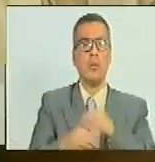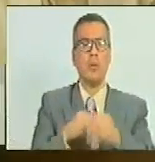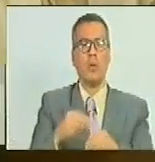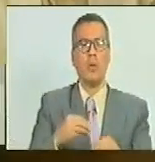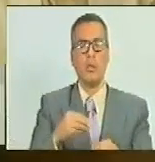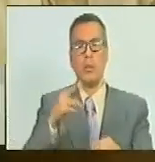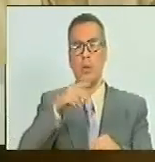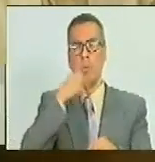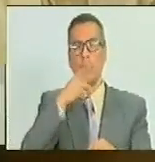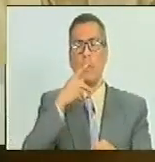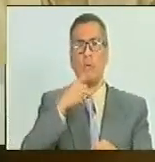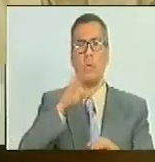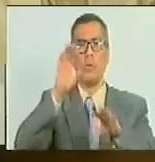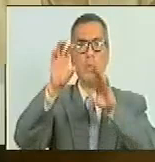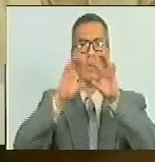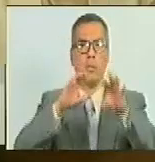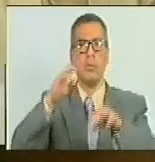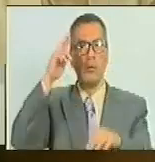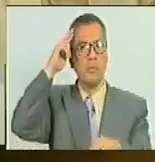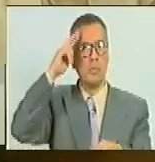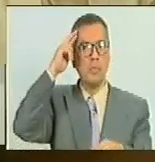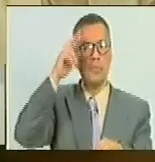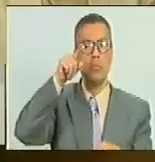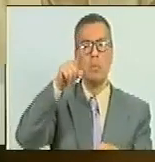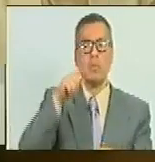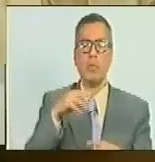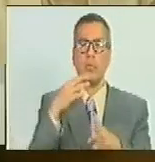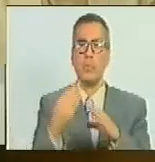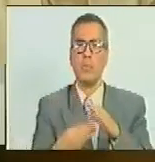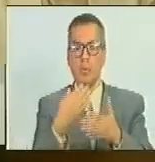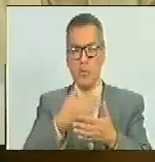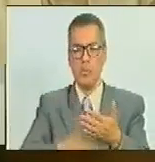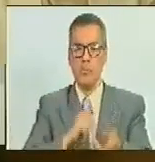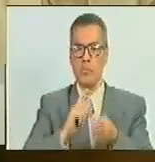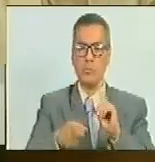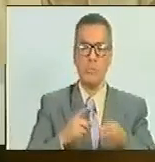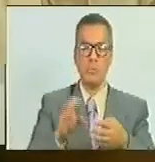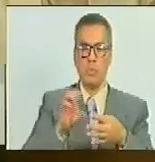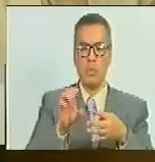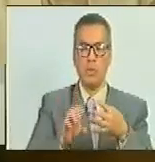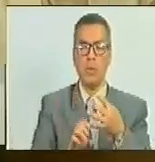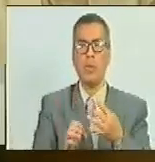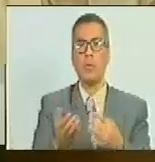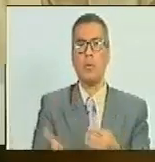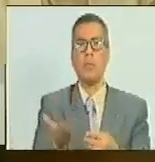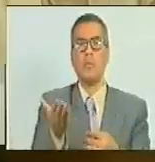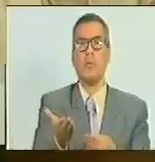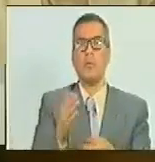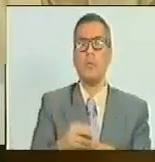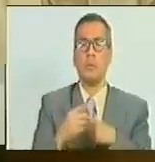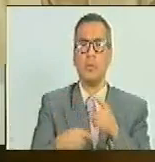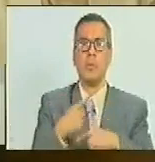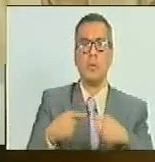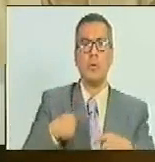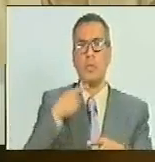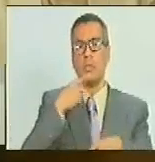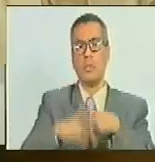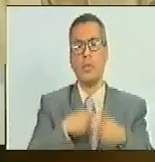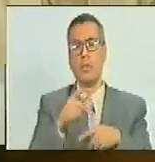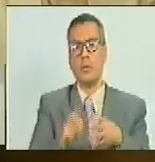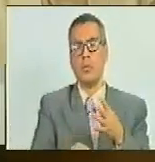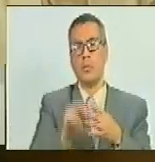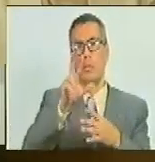Política Exterior, razonó y fundamentó algunos elementos esenciales, y solo voy a desarrollar